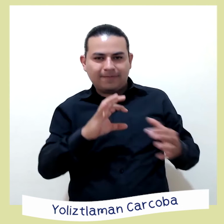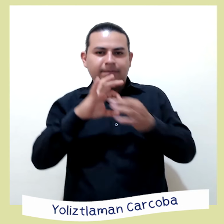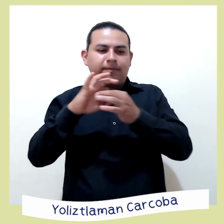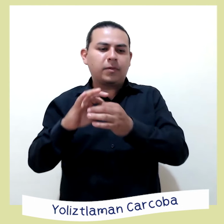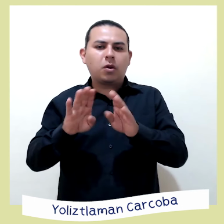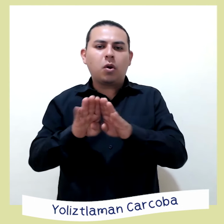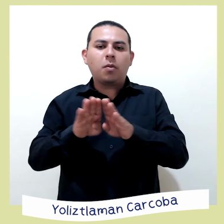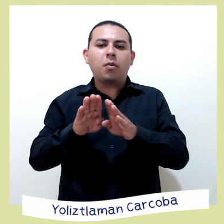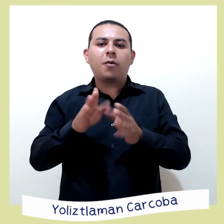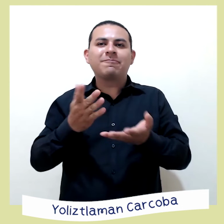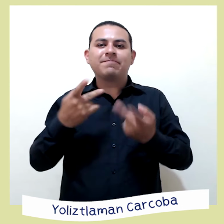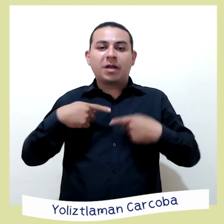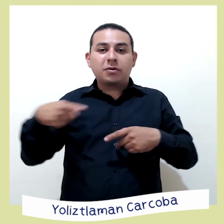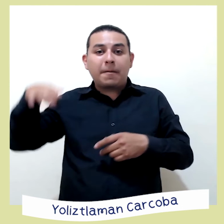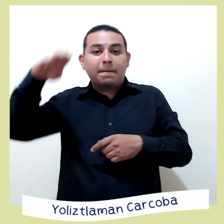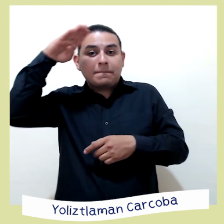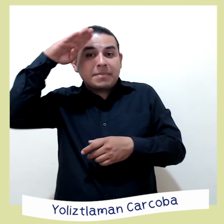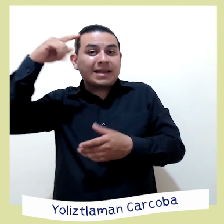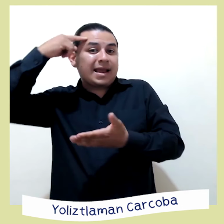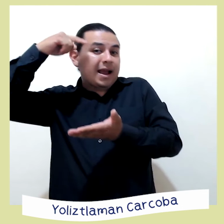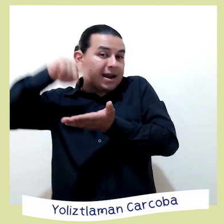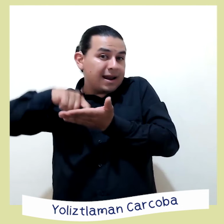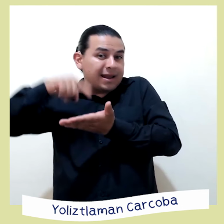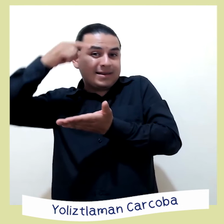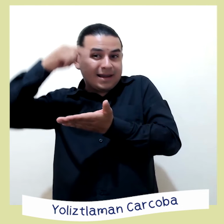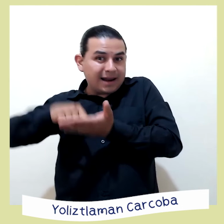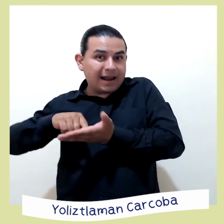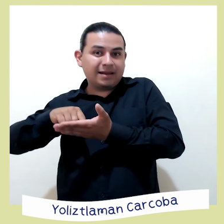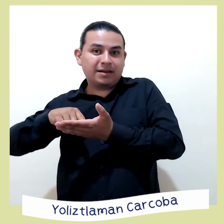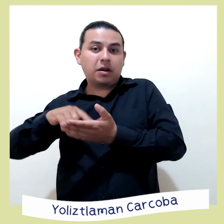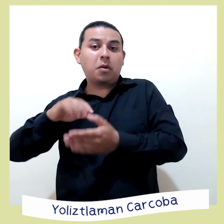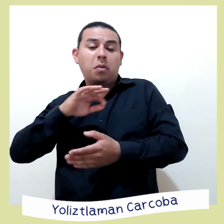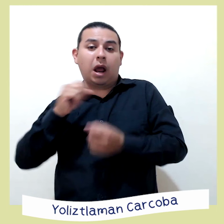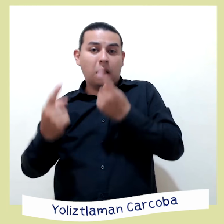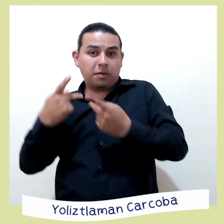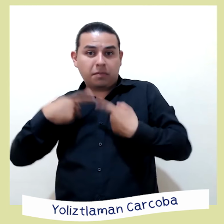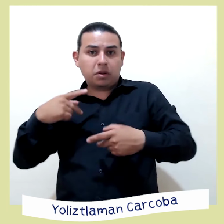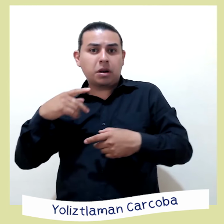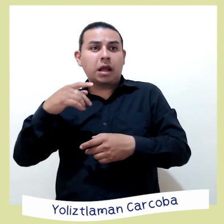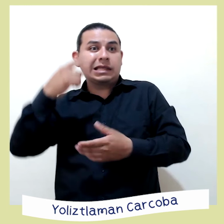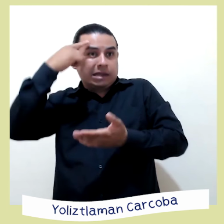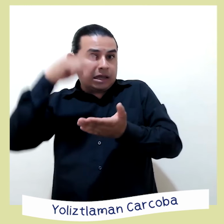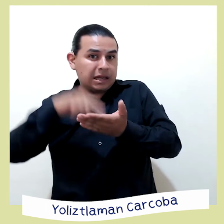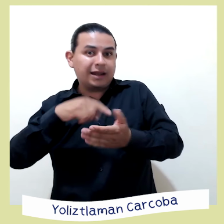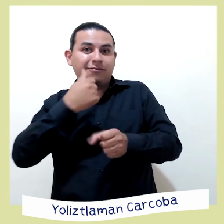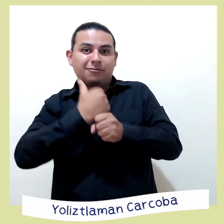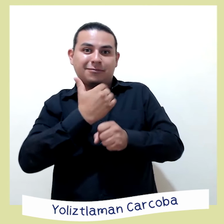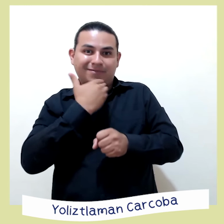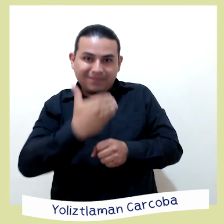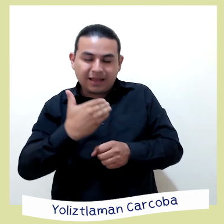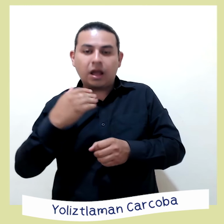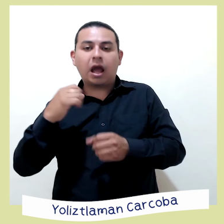voy a decir a continuación, sino más bien de estereotipos, porque estos pueden ser tanto positivos como